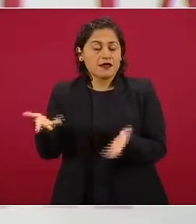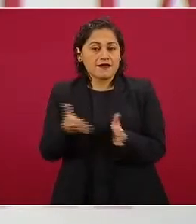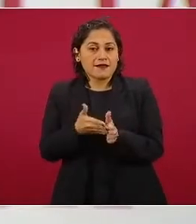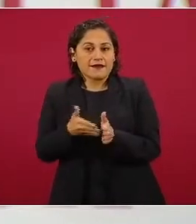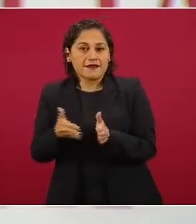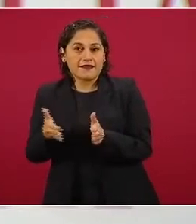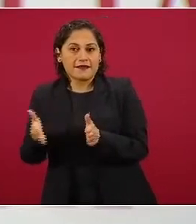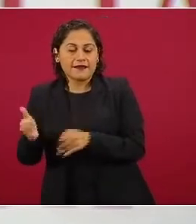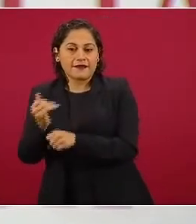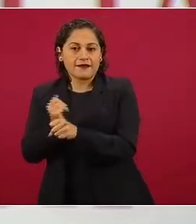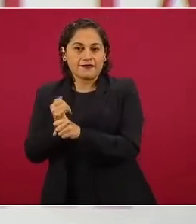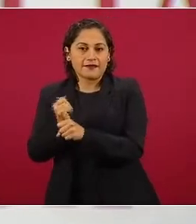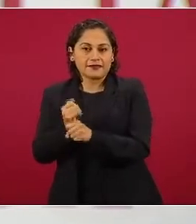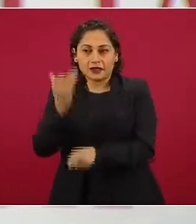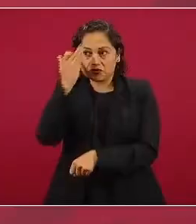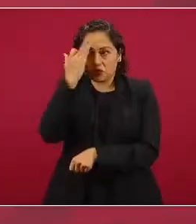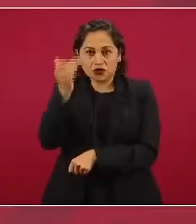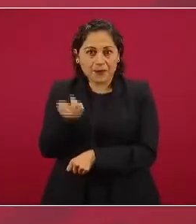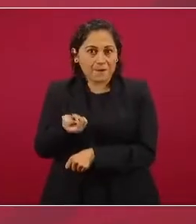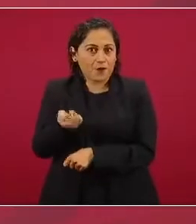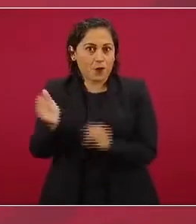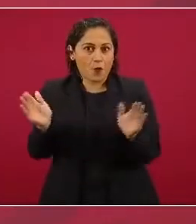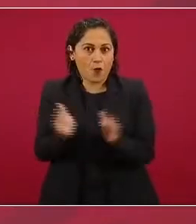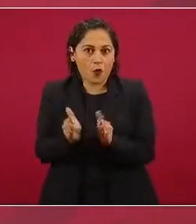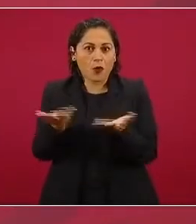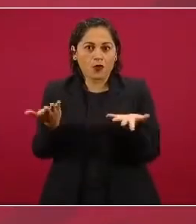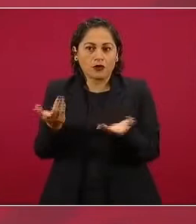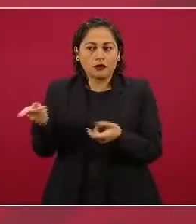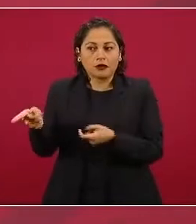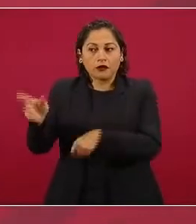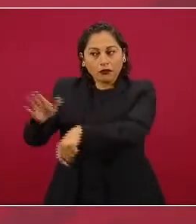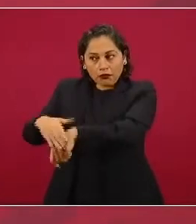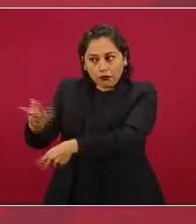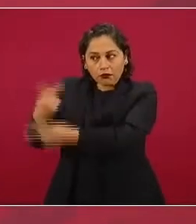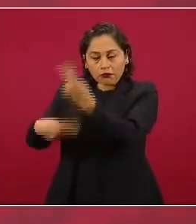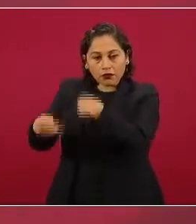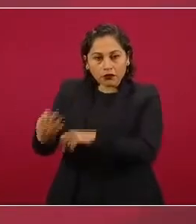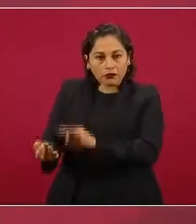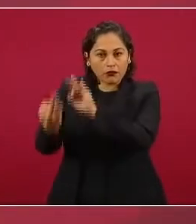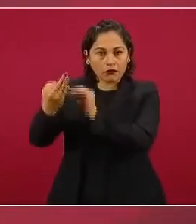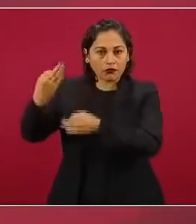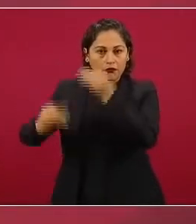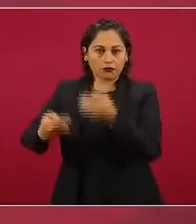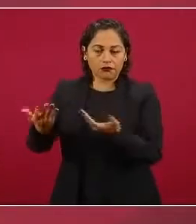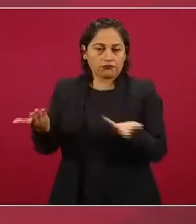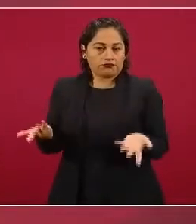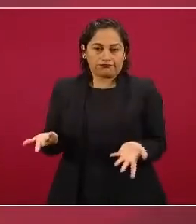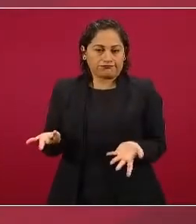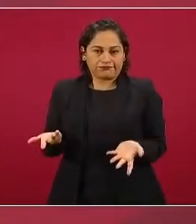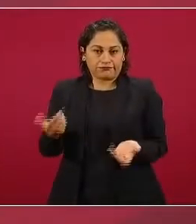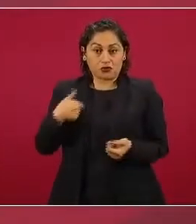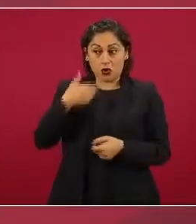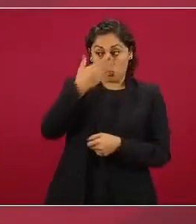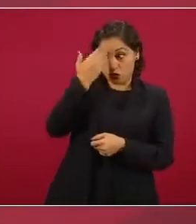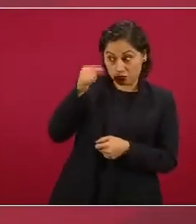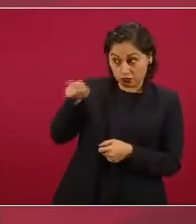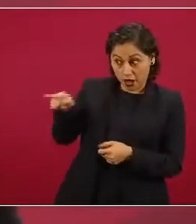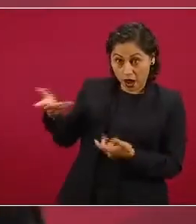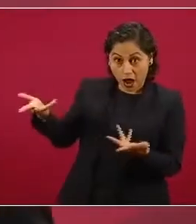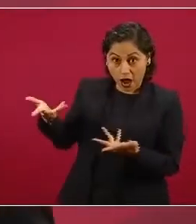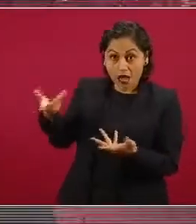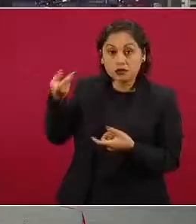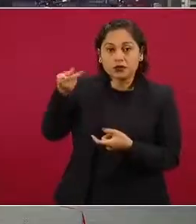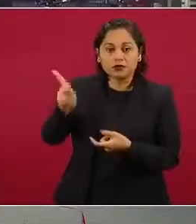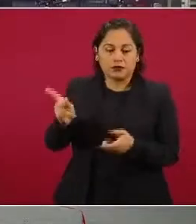haber llamado a declarar a alguien. Desconozco si lo han hecho, pero apenas han transcurrido 6 días. Entonces, pues seguramente